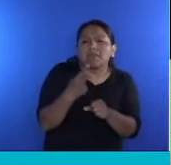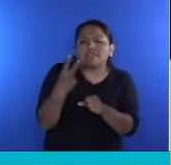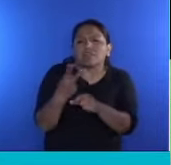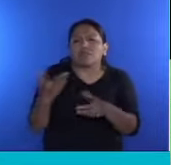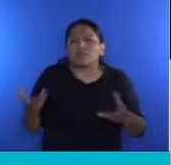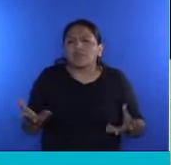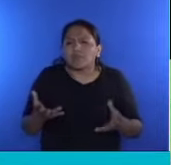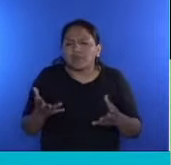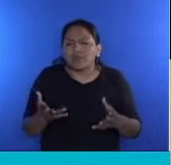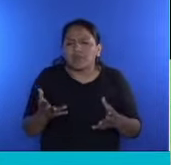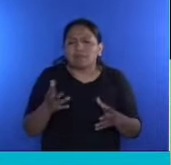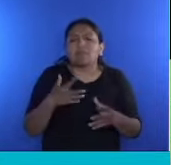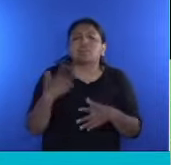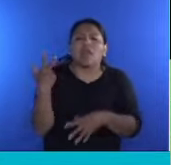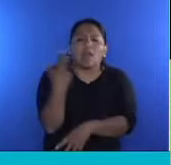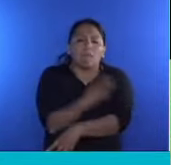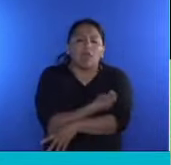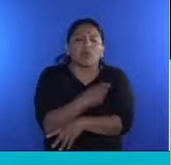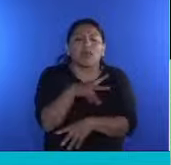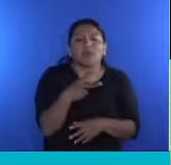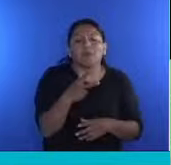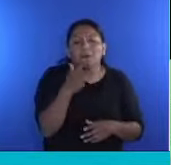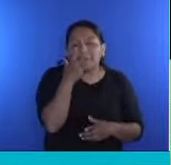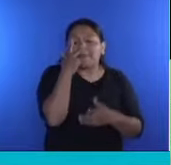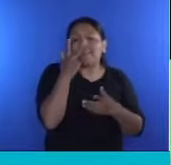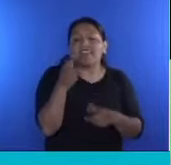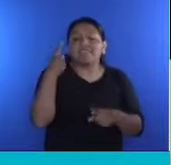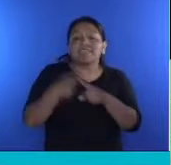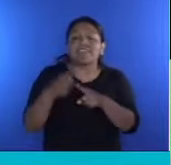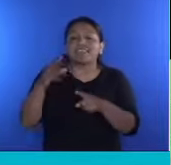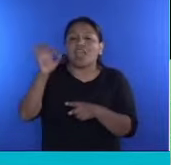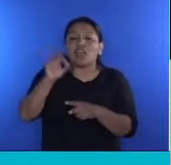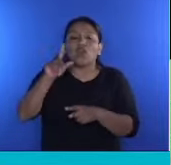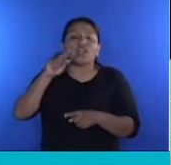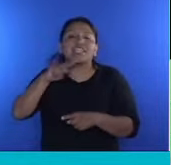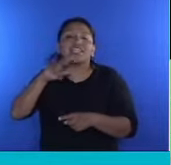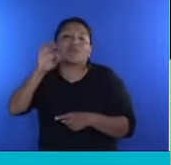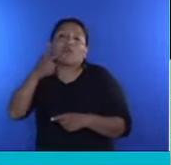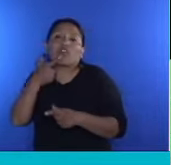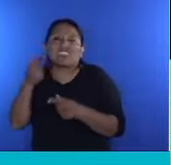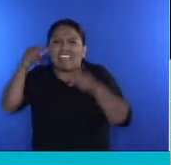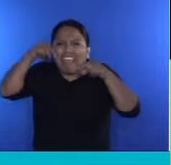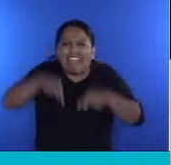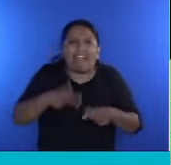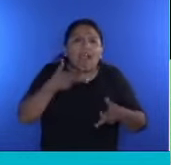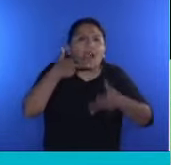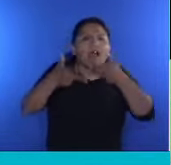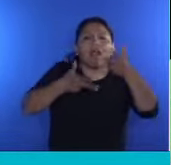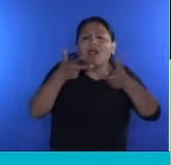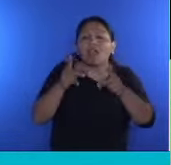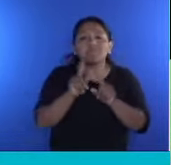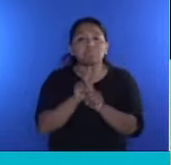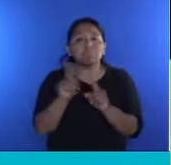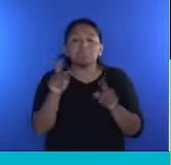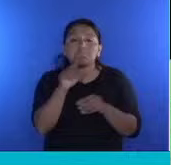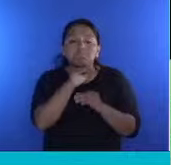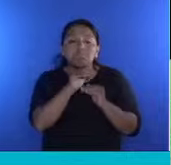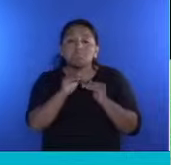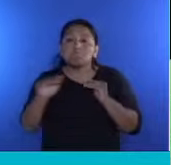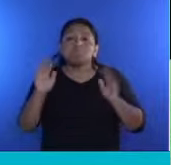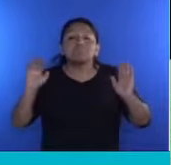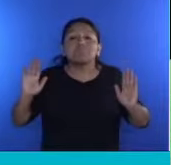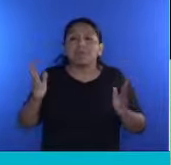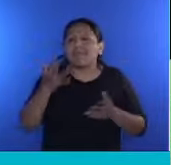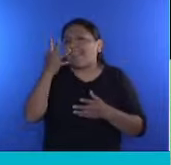había vacunatorios VIP, fiesta en Olivos, y acá no se dijo nada de eso. Digo, me encanta cuando hablan de los